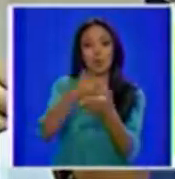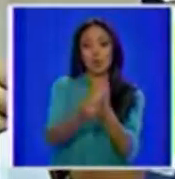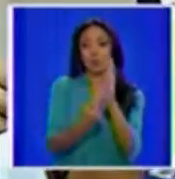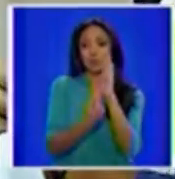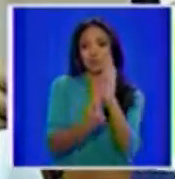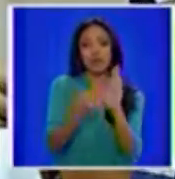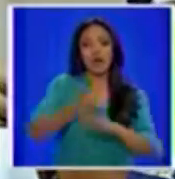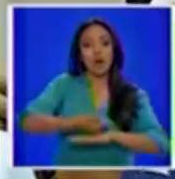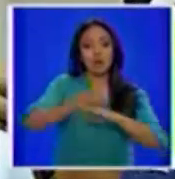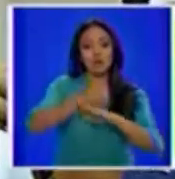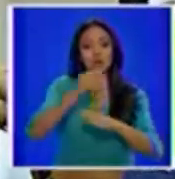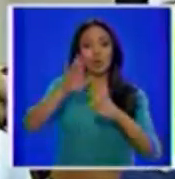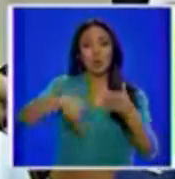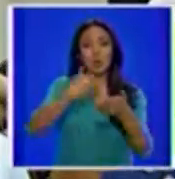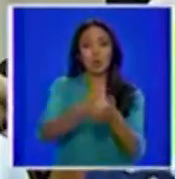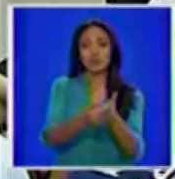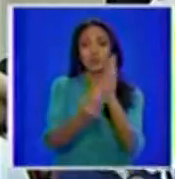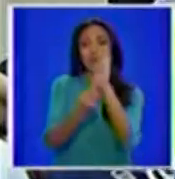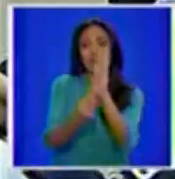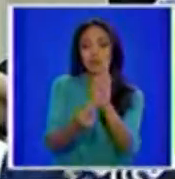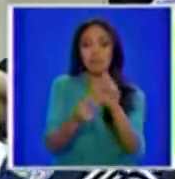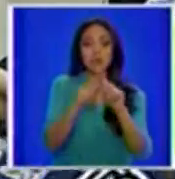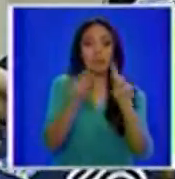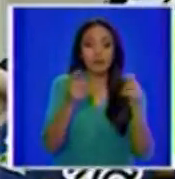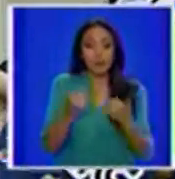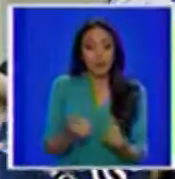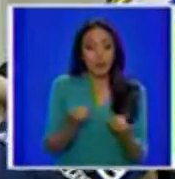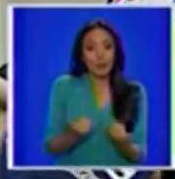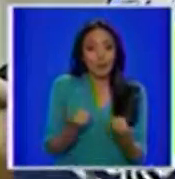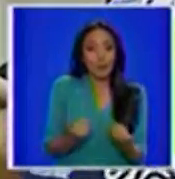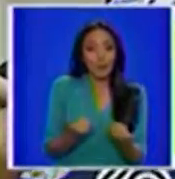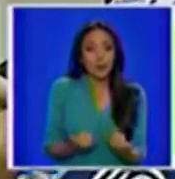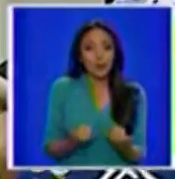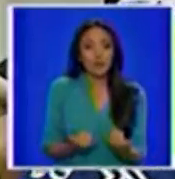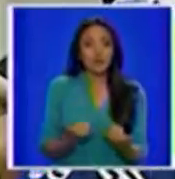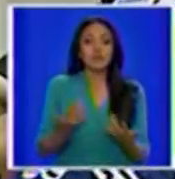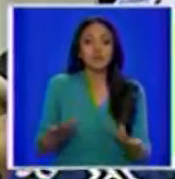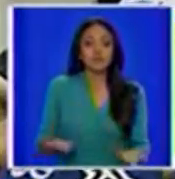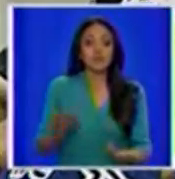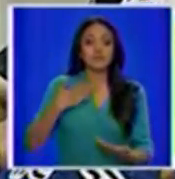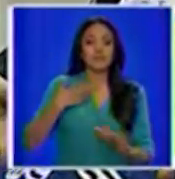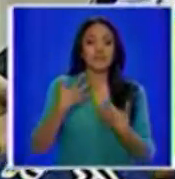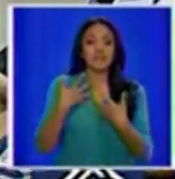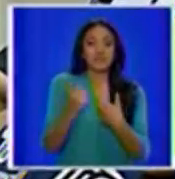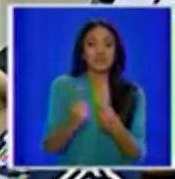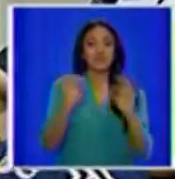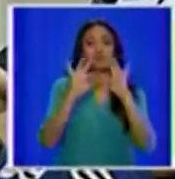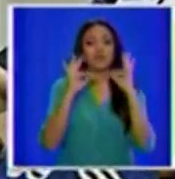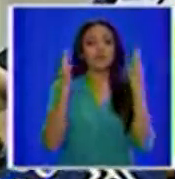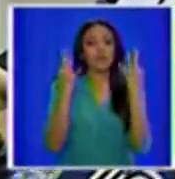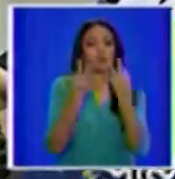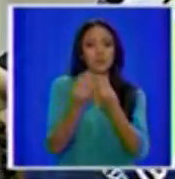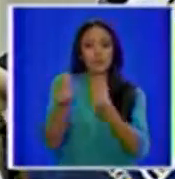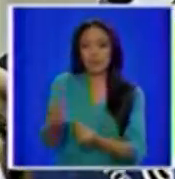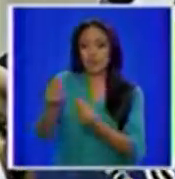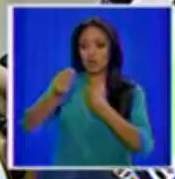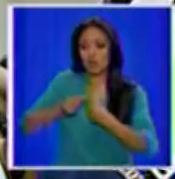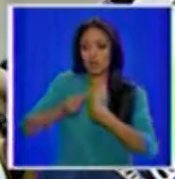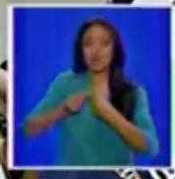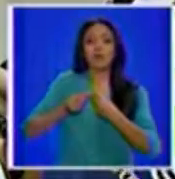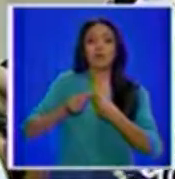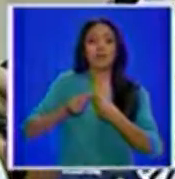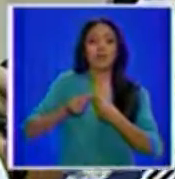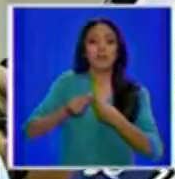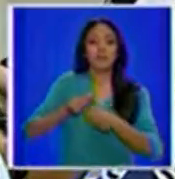la autoridad pertinente, pero al día de hoy, lamentablemente, pese a mis esfuerzos, la familia no me pudo entregar la documentación de